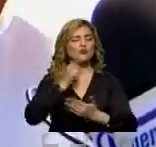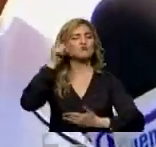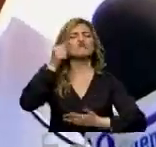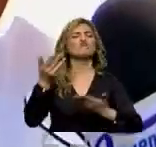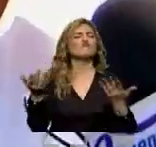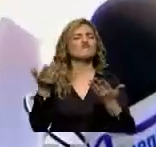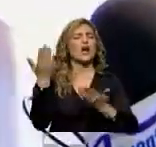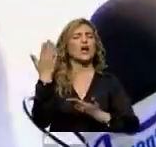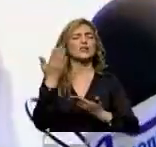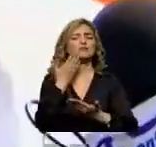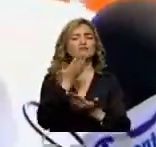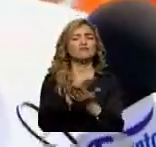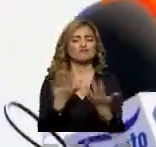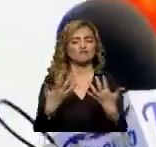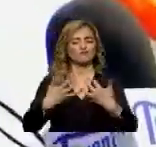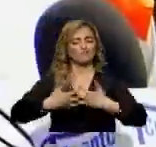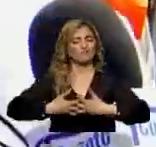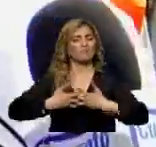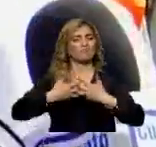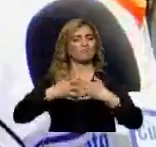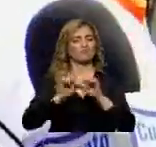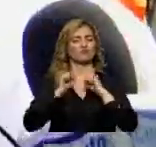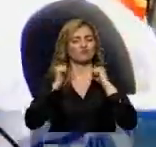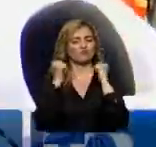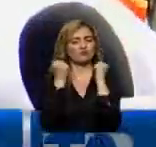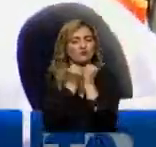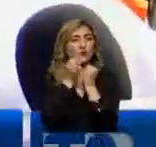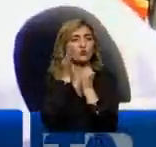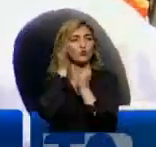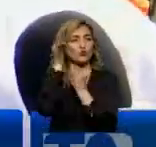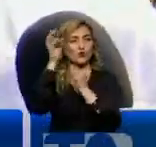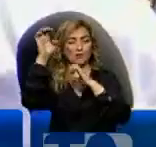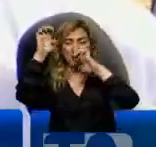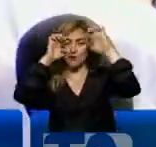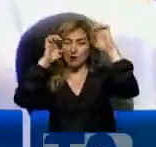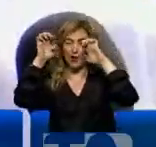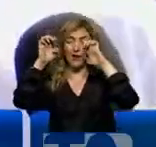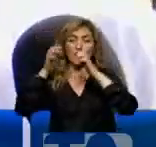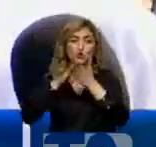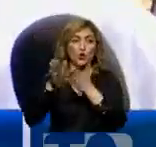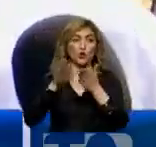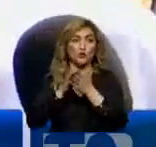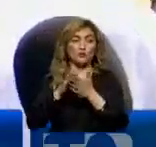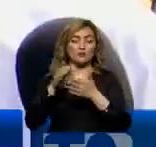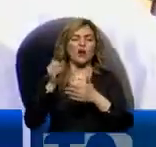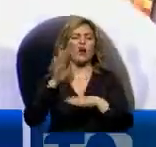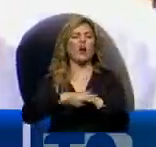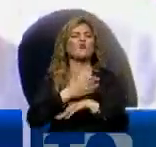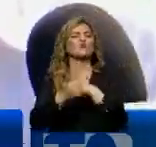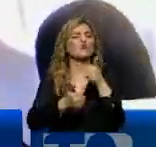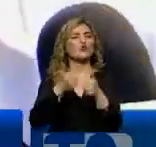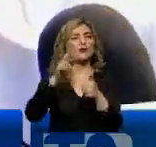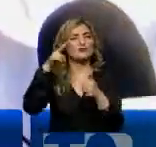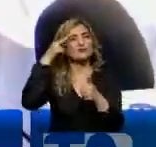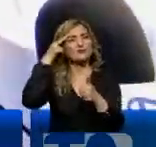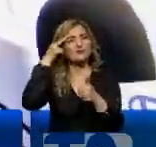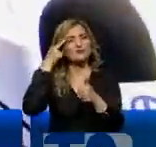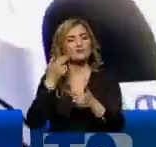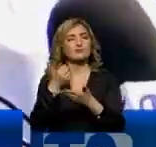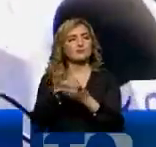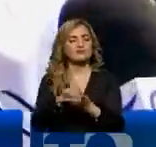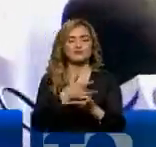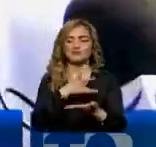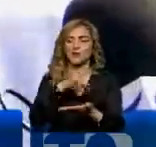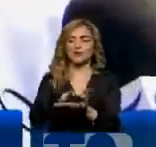conformar un consorcio y hacer una sociedad con ese futuro aliado estratégico. ¿Por qué? Por muchas razones. Nosotros le vamos a dar la estabilidad,